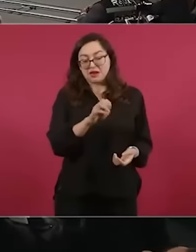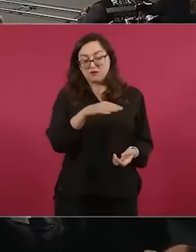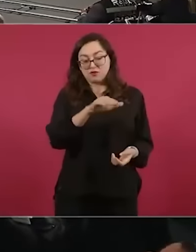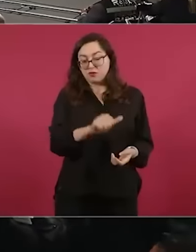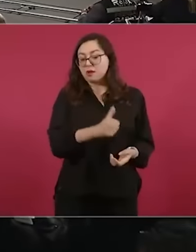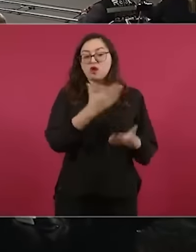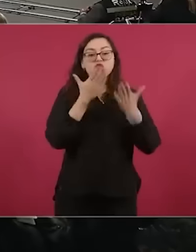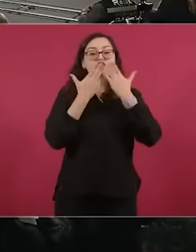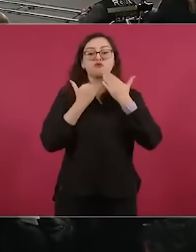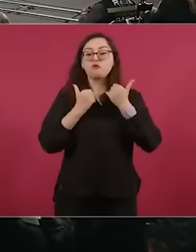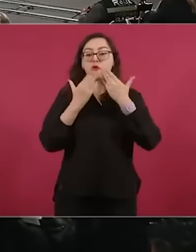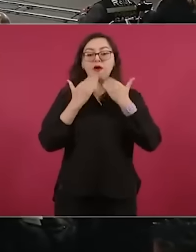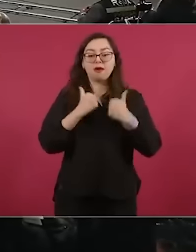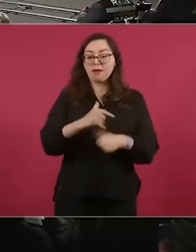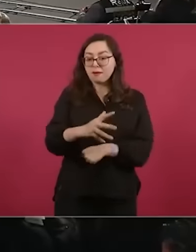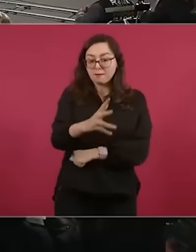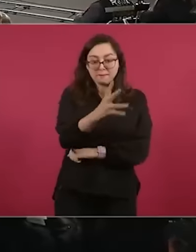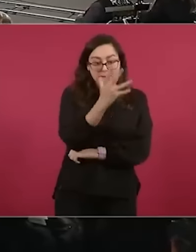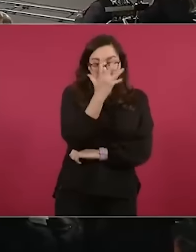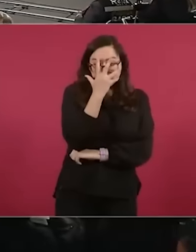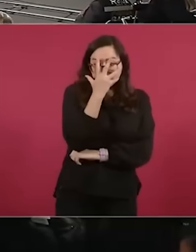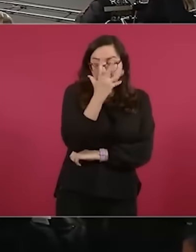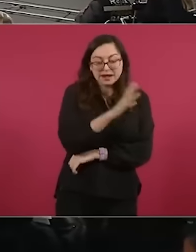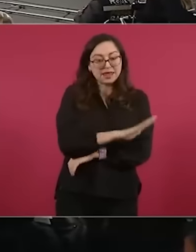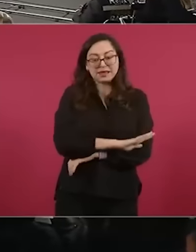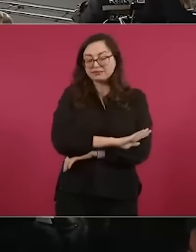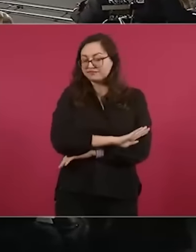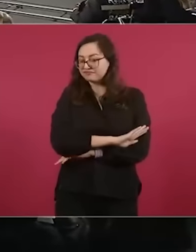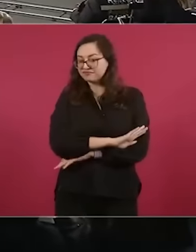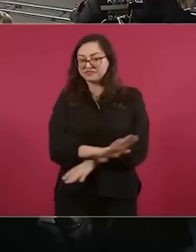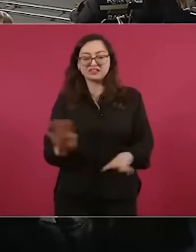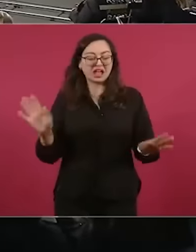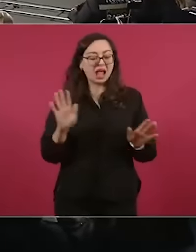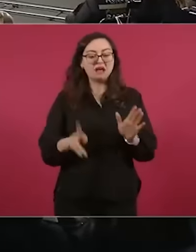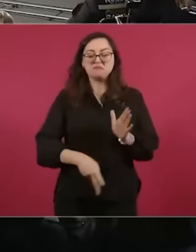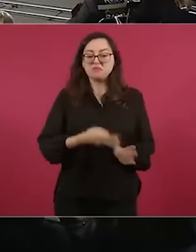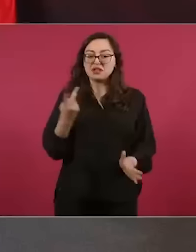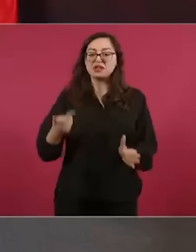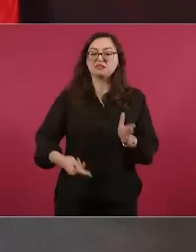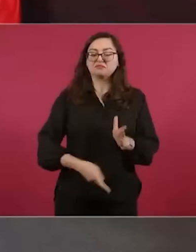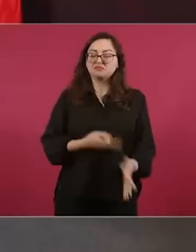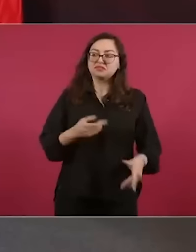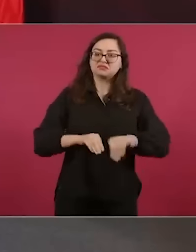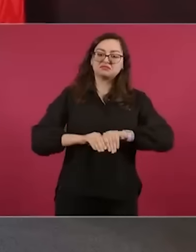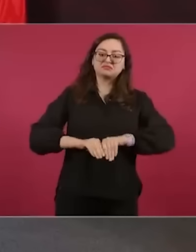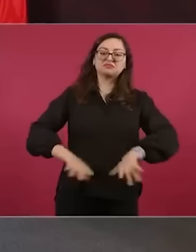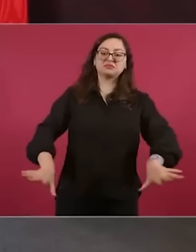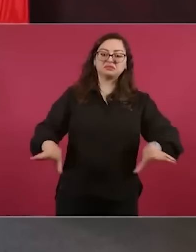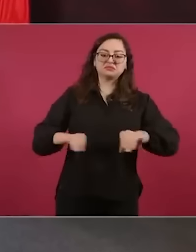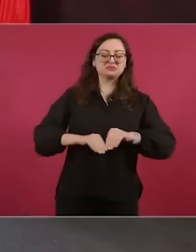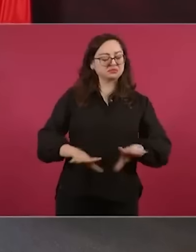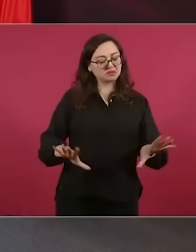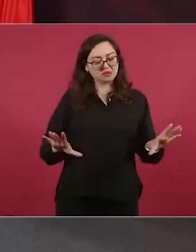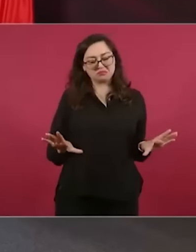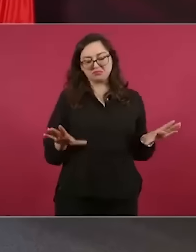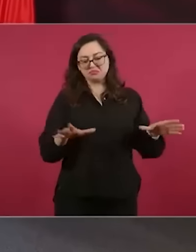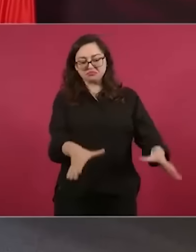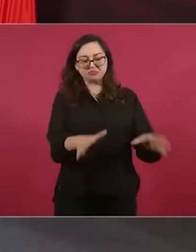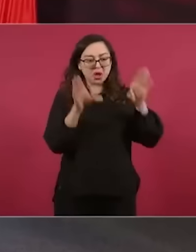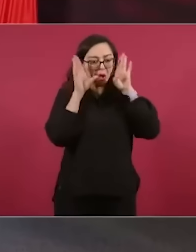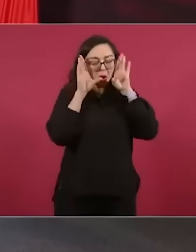ya somos reaccionarios, boletines del conservadurismo.